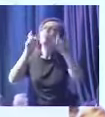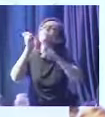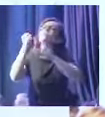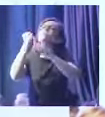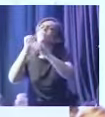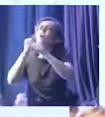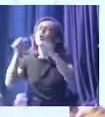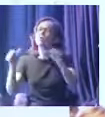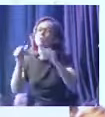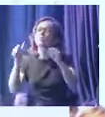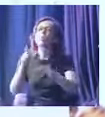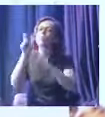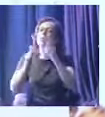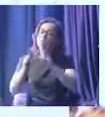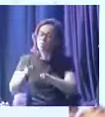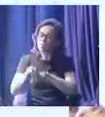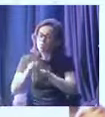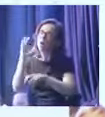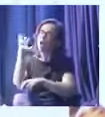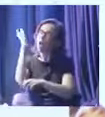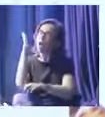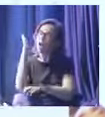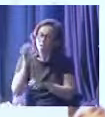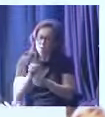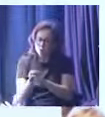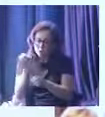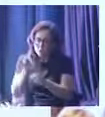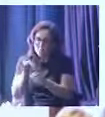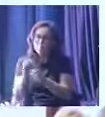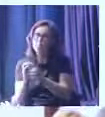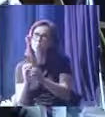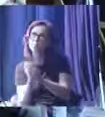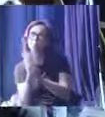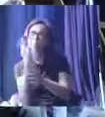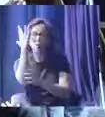de las que plantaron los árboles, de las que los pintaron.